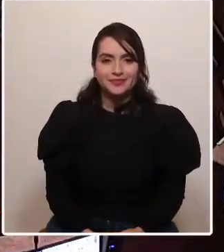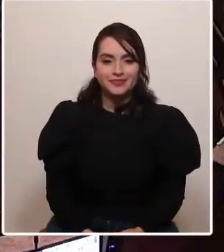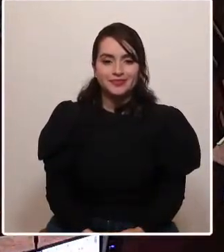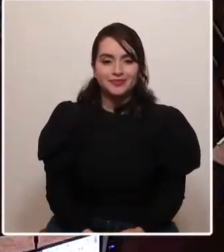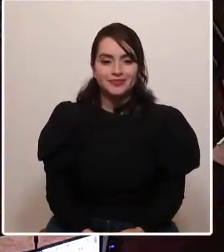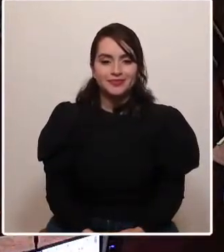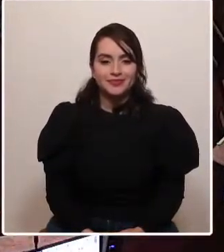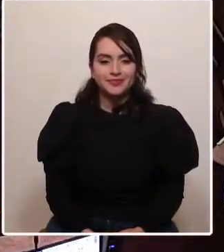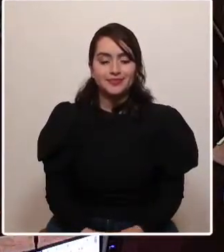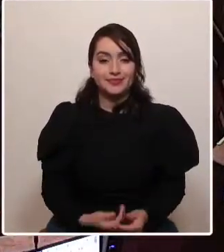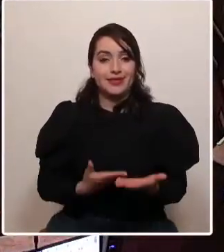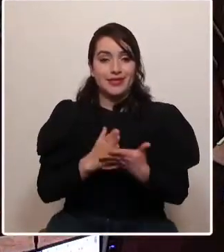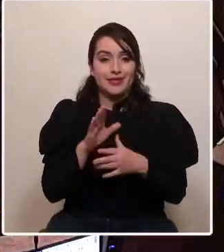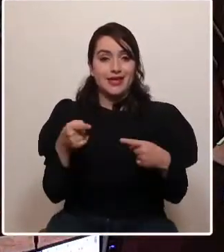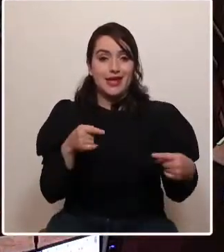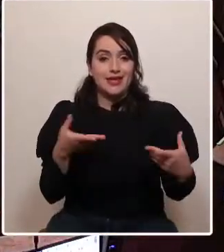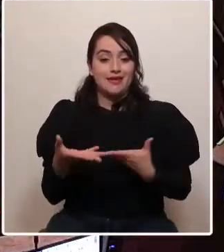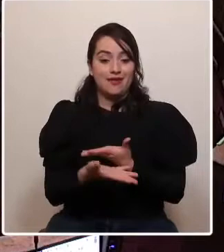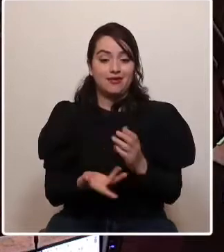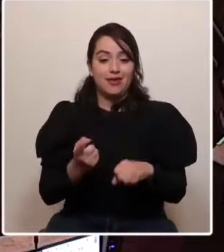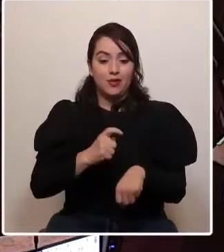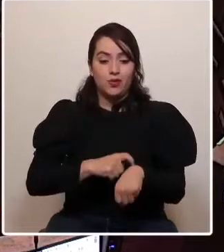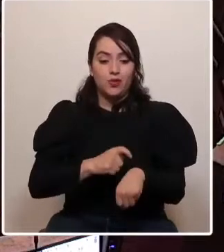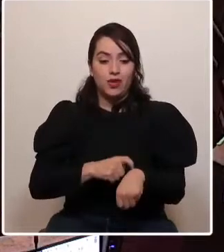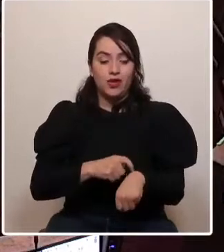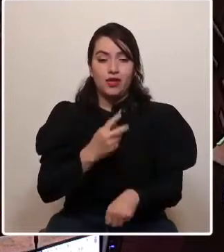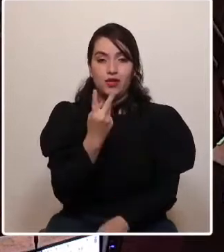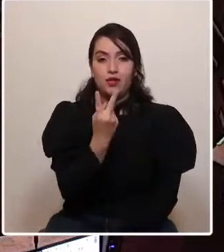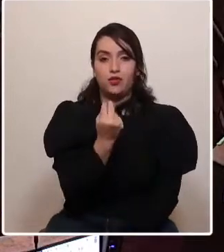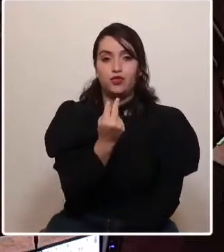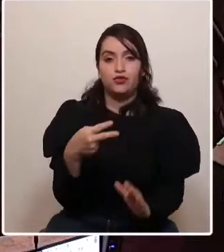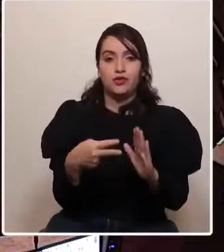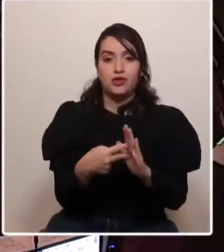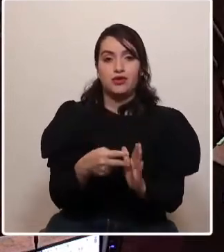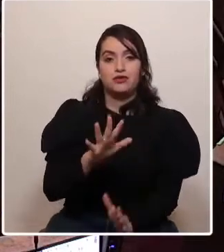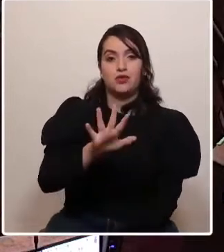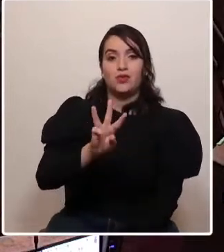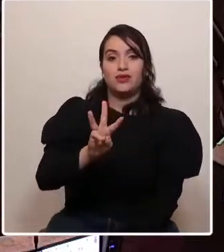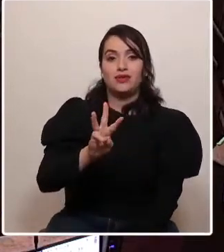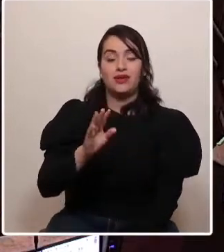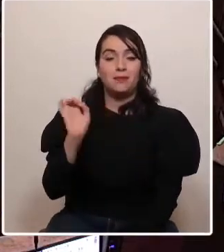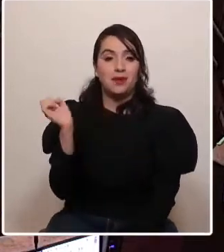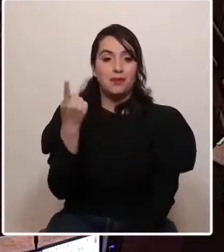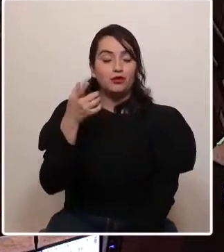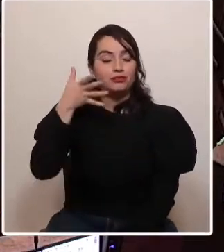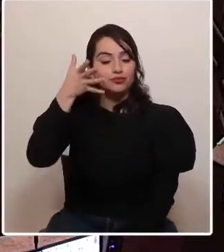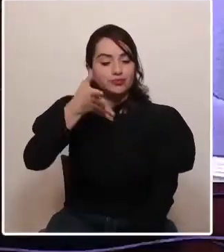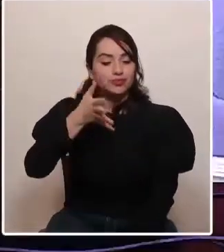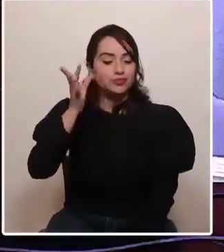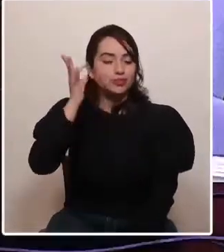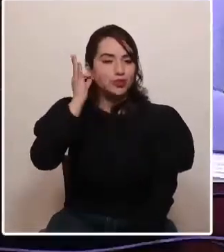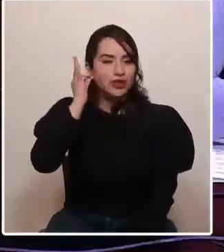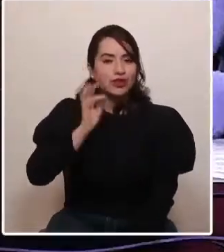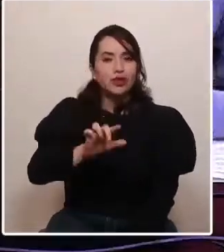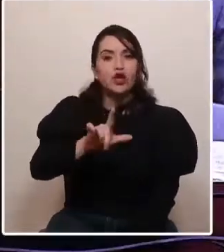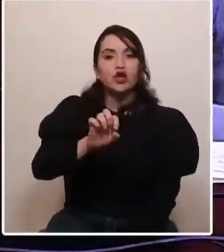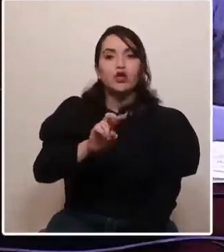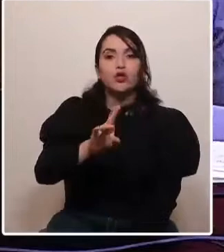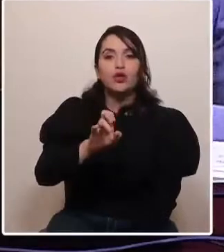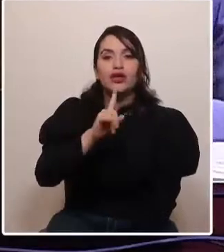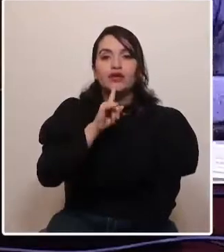Para iniciar el debate, siendo las 12:53, tiene la palabra en primer término la convencional Loreto Vallejos.